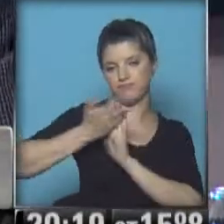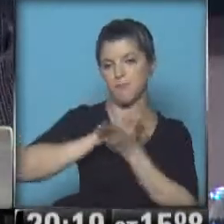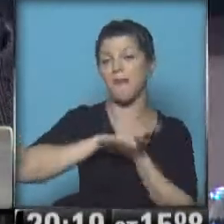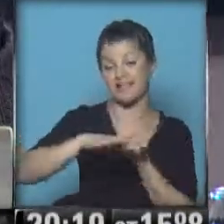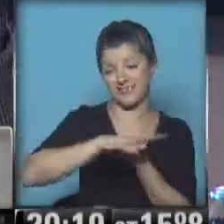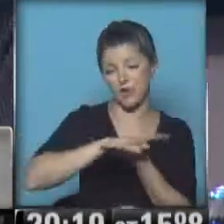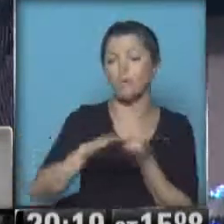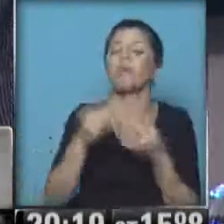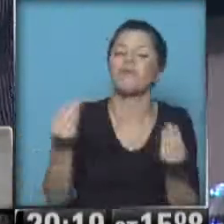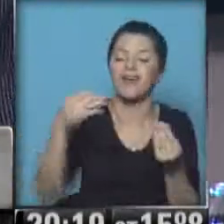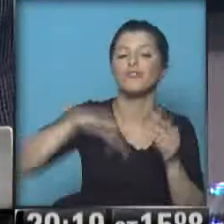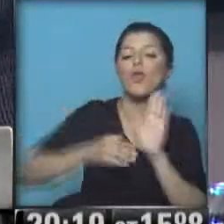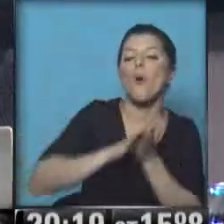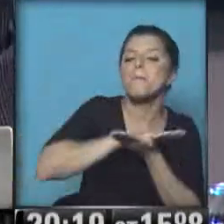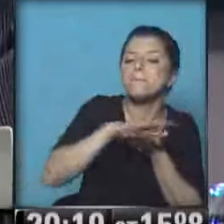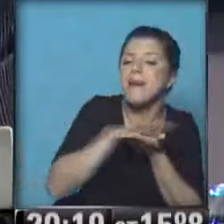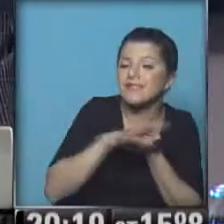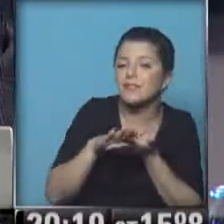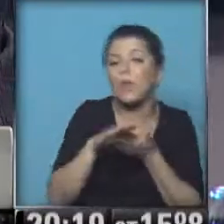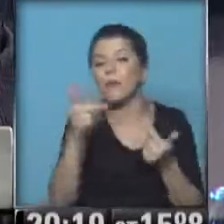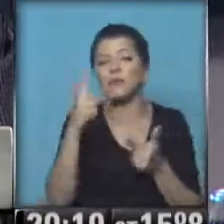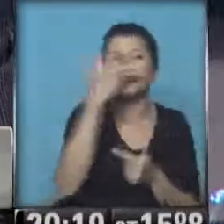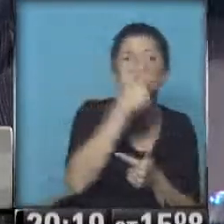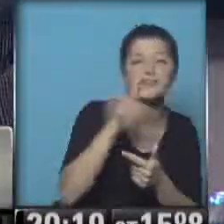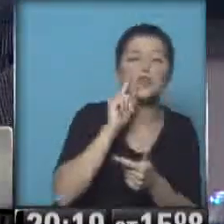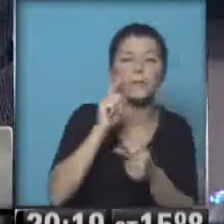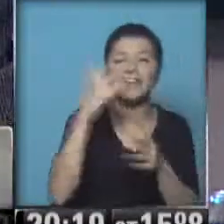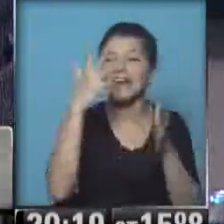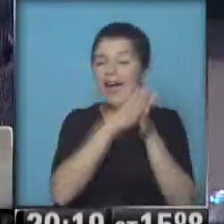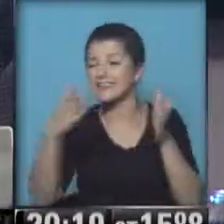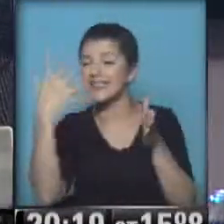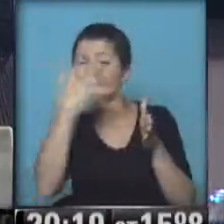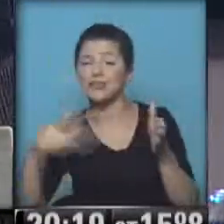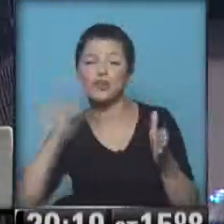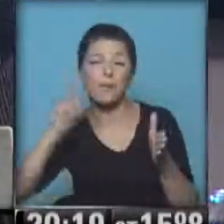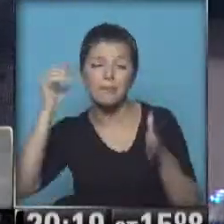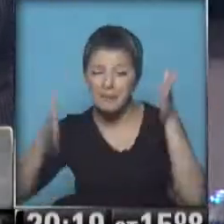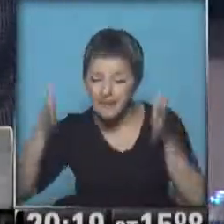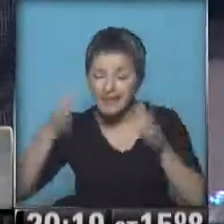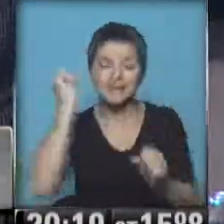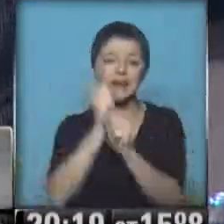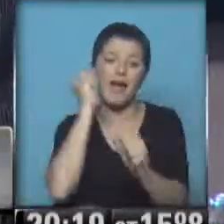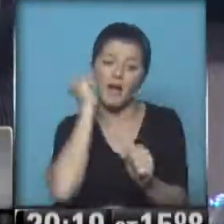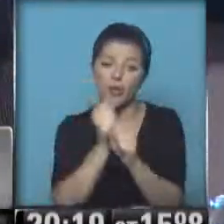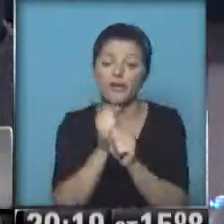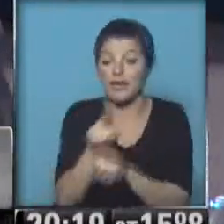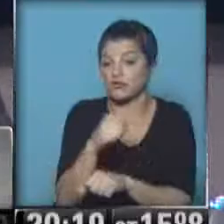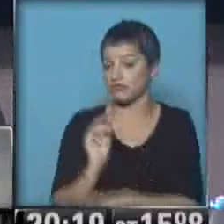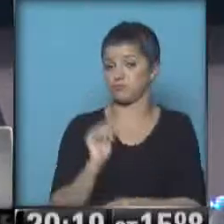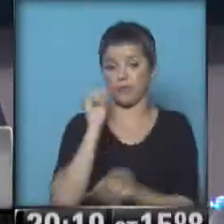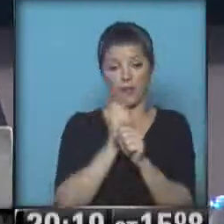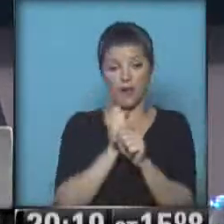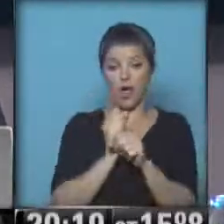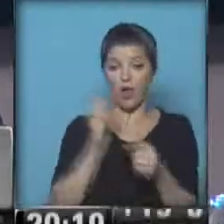Porque el salario mínimo impacta sobre entre 300.000 a 500.000 trabajadores que están en relación de dependencia,